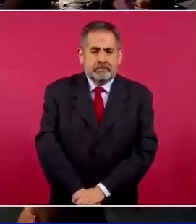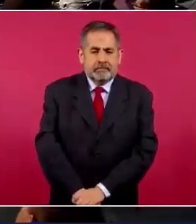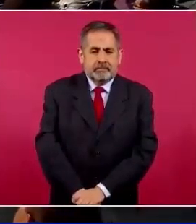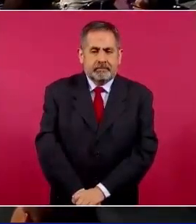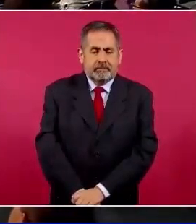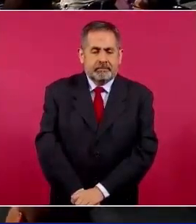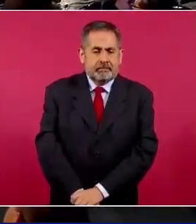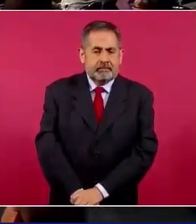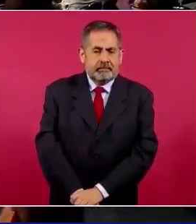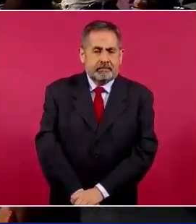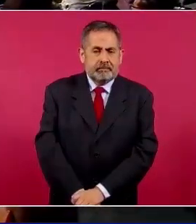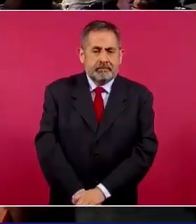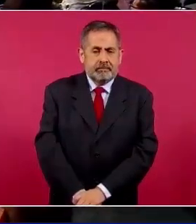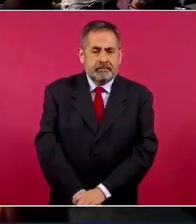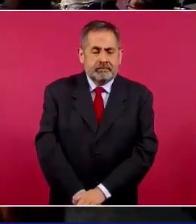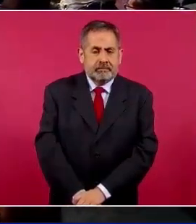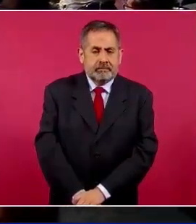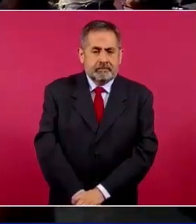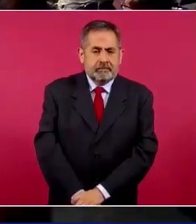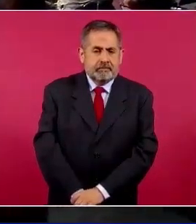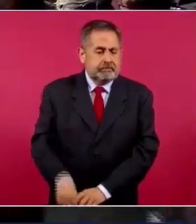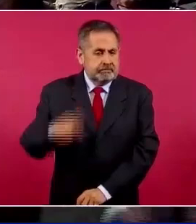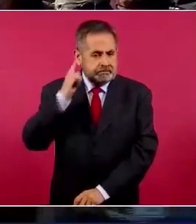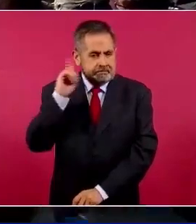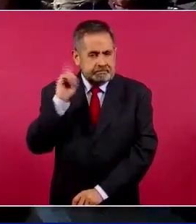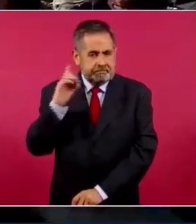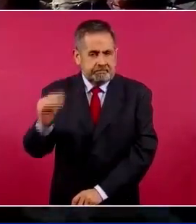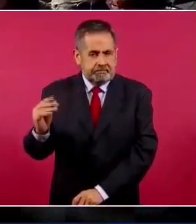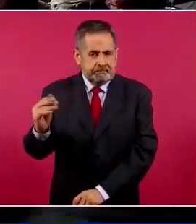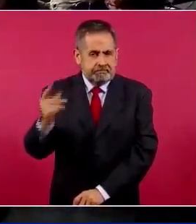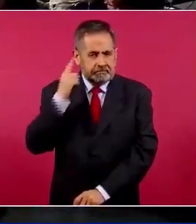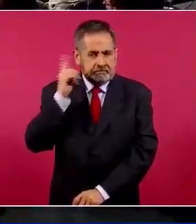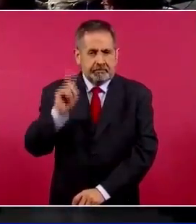los desvinientos o expresiones religiosas en los espacios